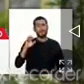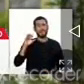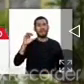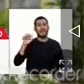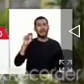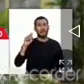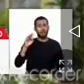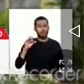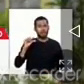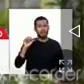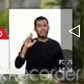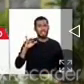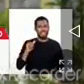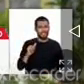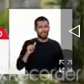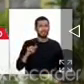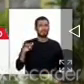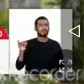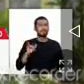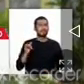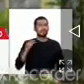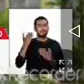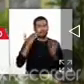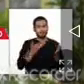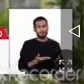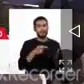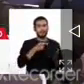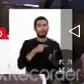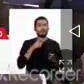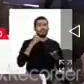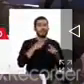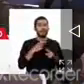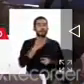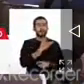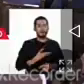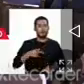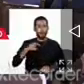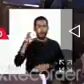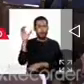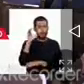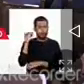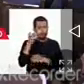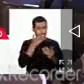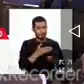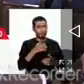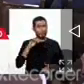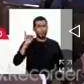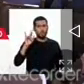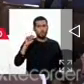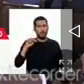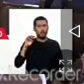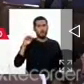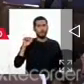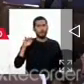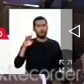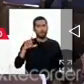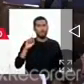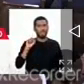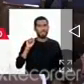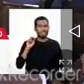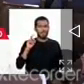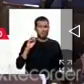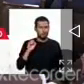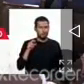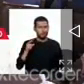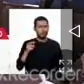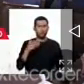García Belaúnde, y también la presencia virtual del expresidente de Colombia, Juan Manuel Santos, quien ha